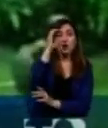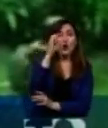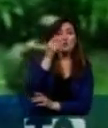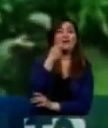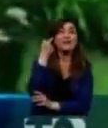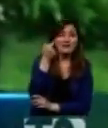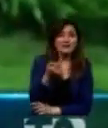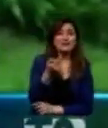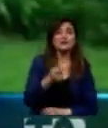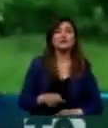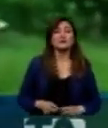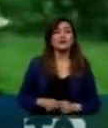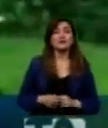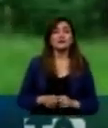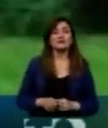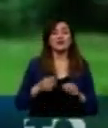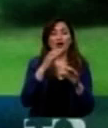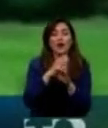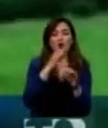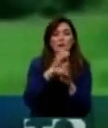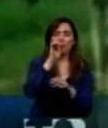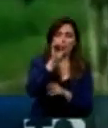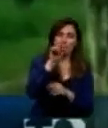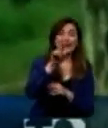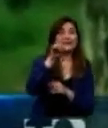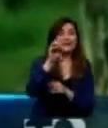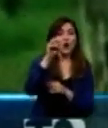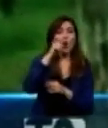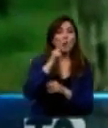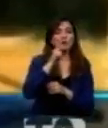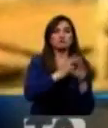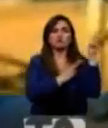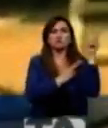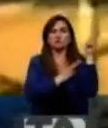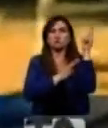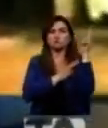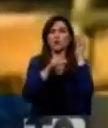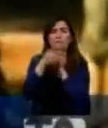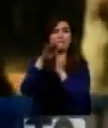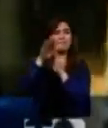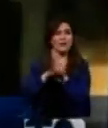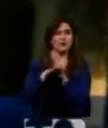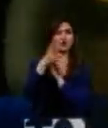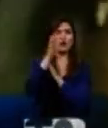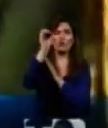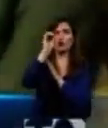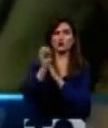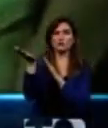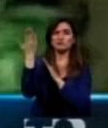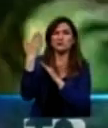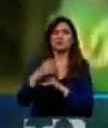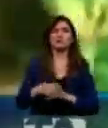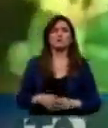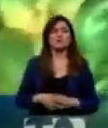Luis Carlos Villegas, ha calculado en unos 1.100 hombres en armas, menos del 15% de lo que eran las